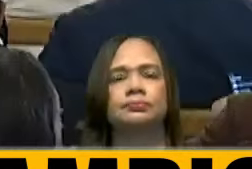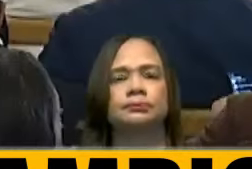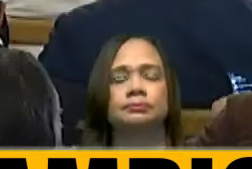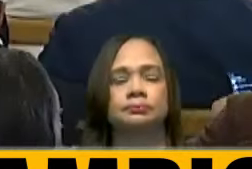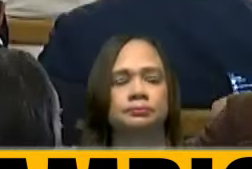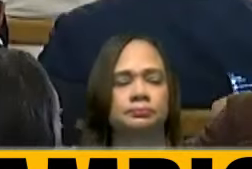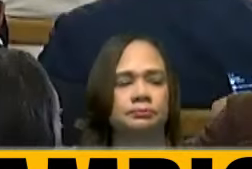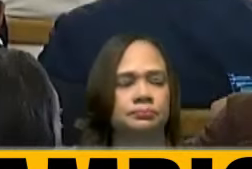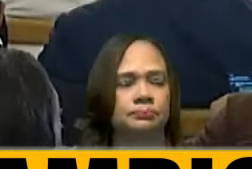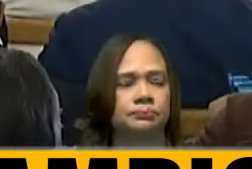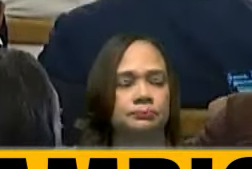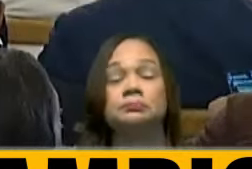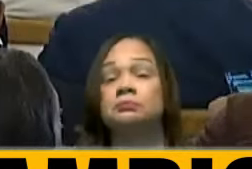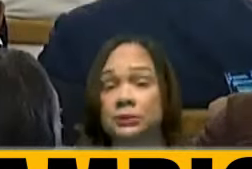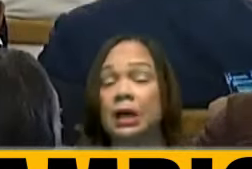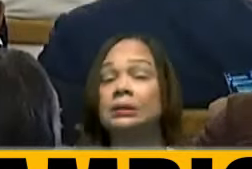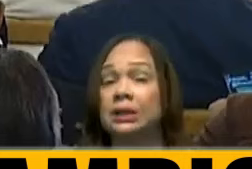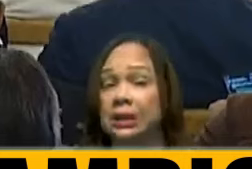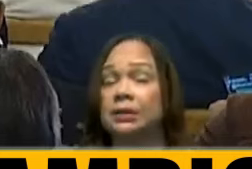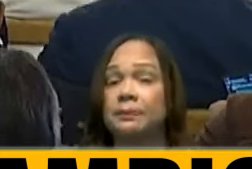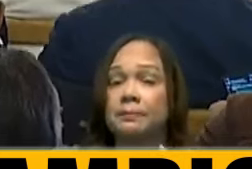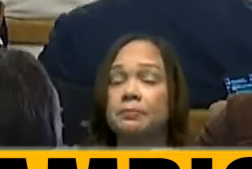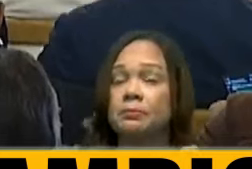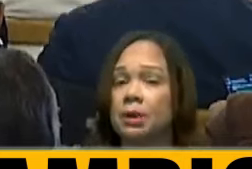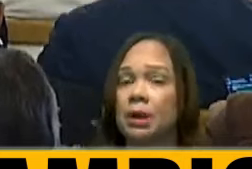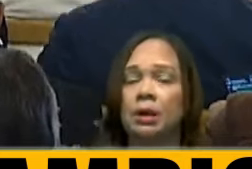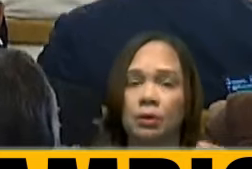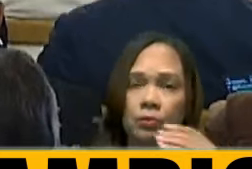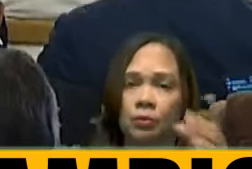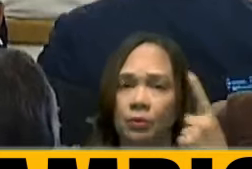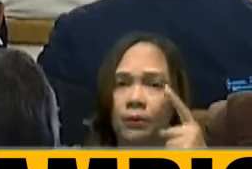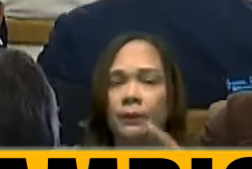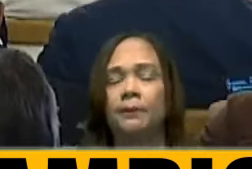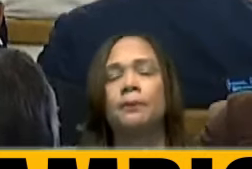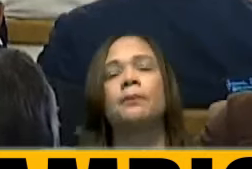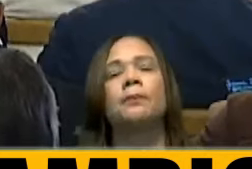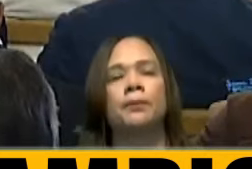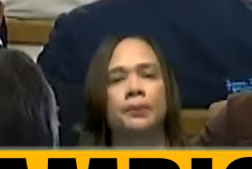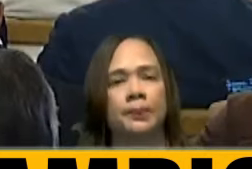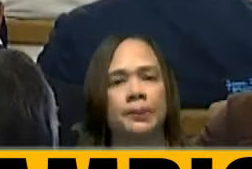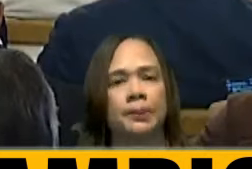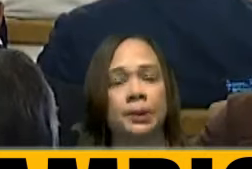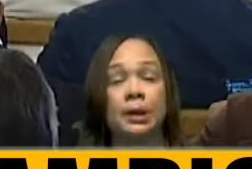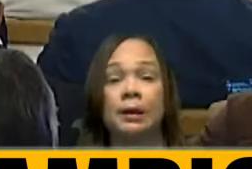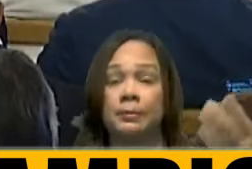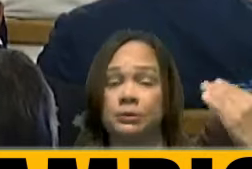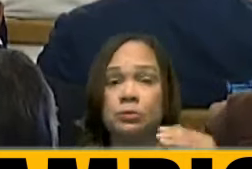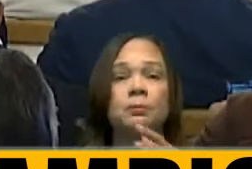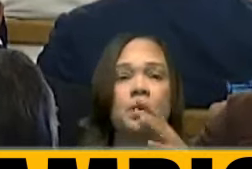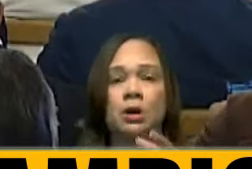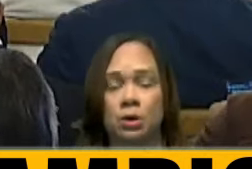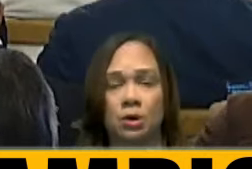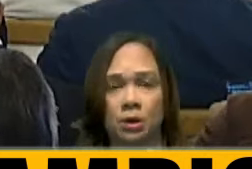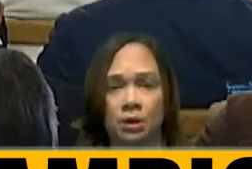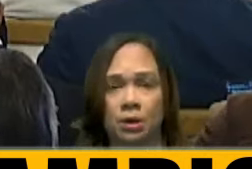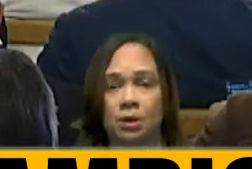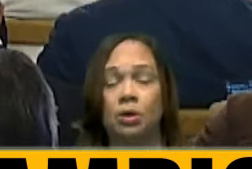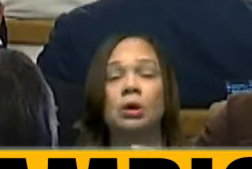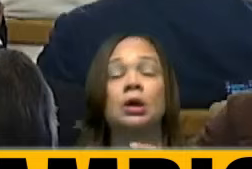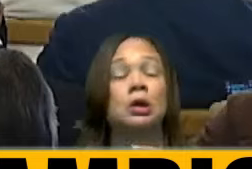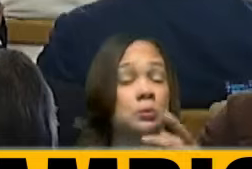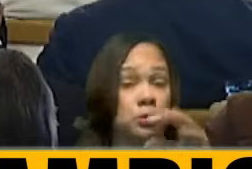Bueno vamos a tratar de mejorar la comunicación pero parece que le llegó algo el pasado mayo que votaron por nosotr